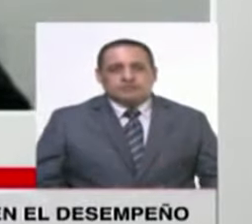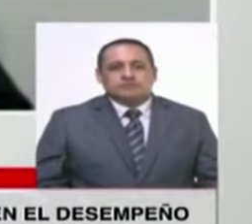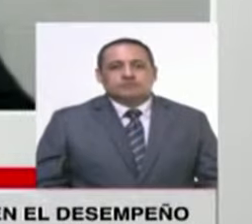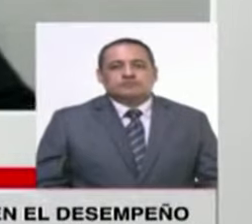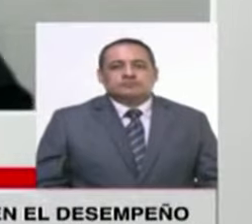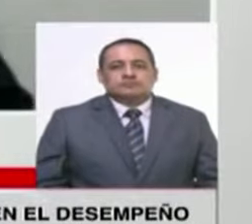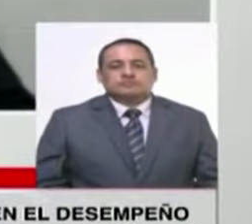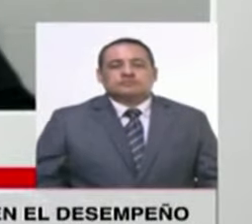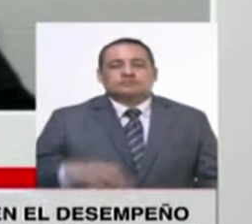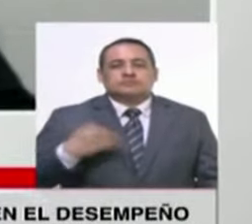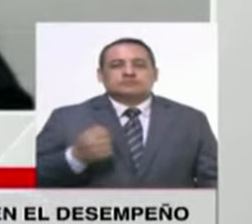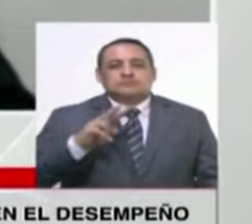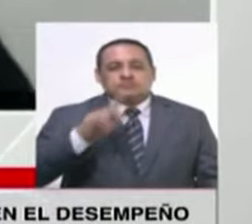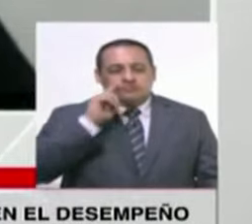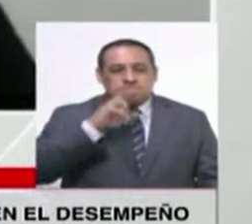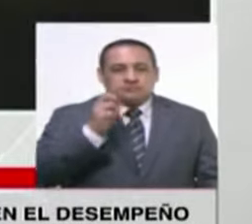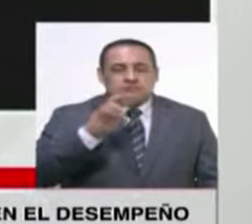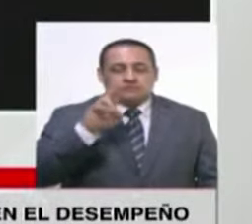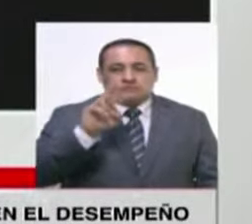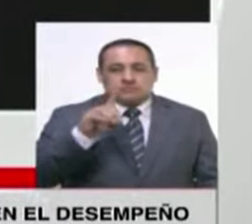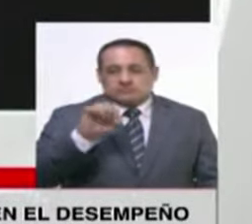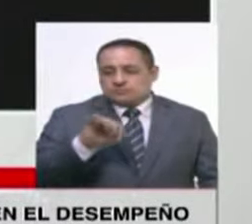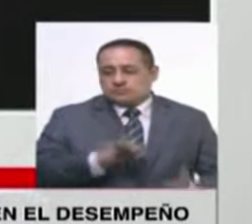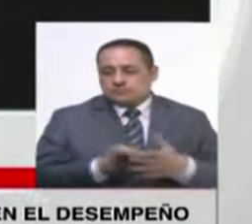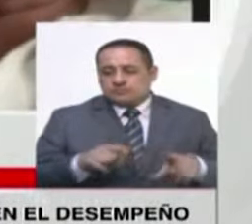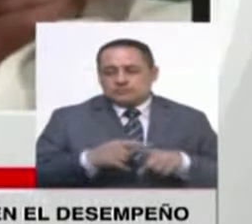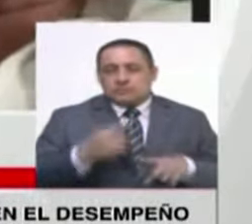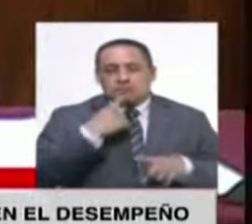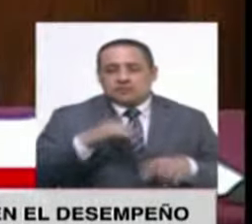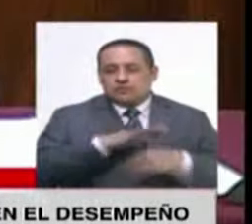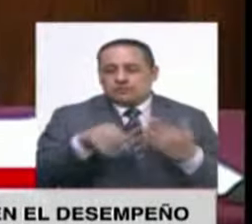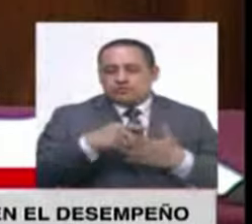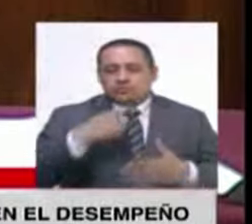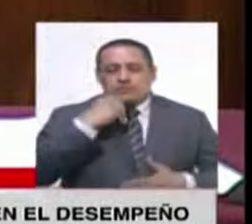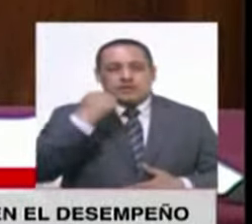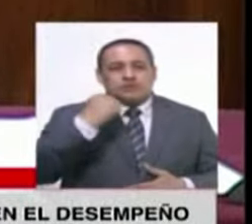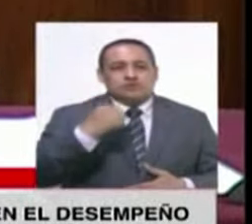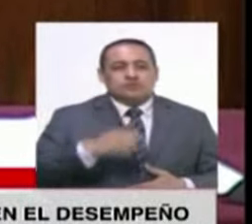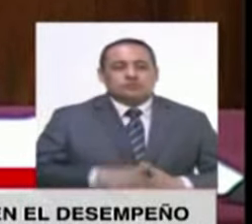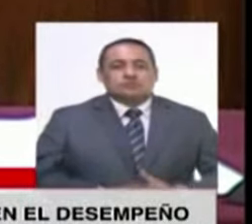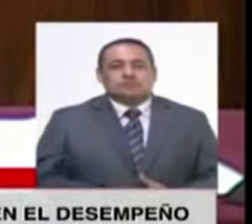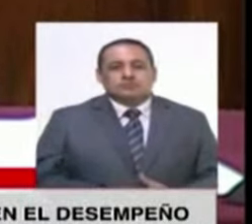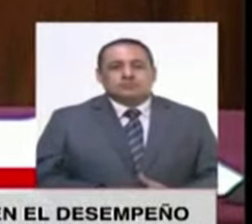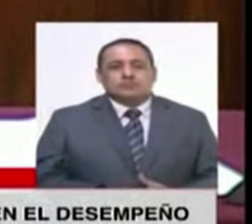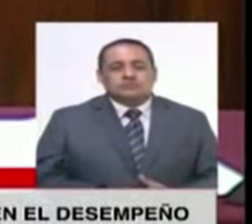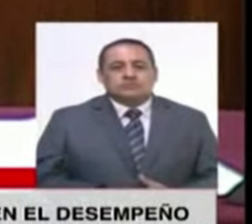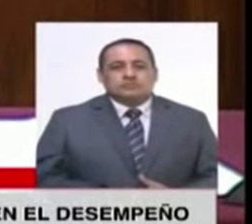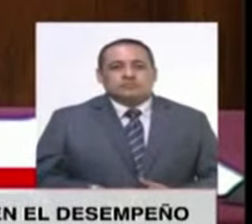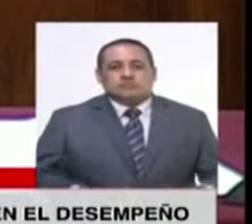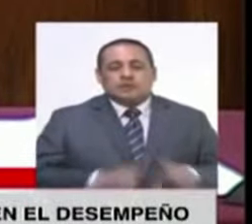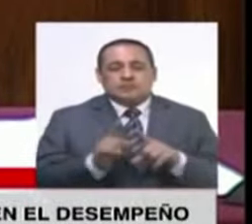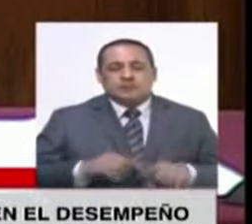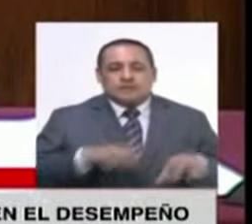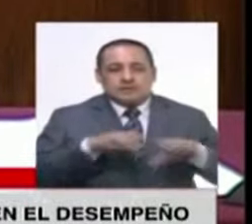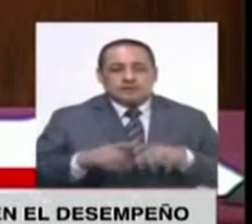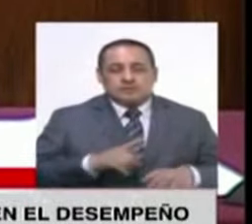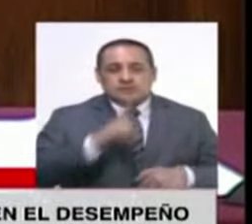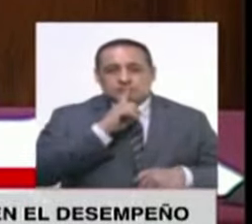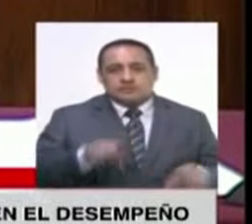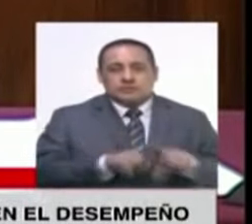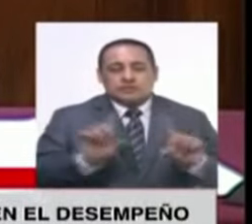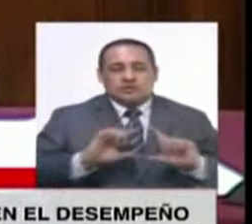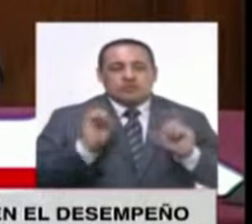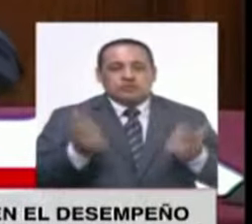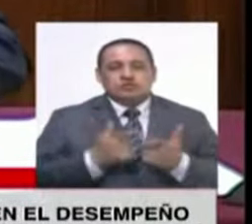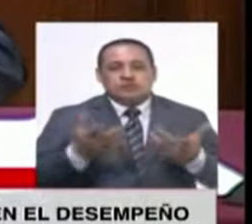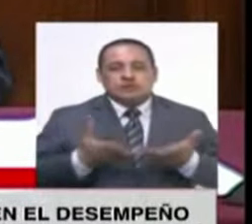Correcto. Señor Villaverde, está usted en todo su derecho de guardar silencio y esta